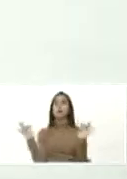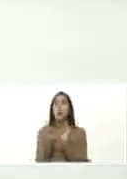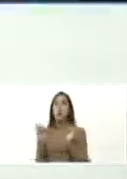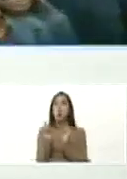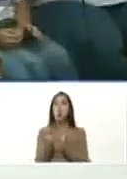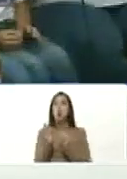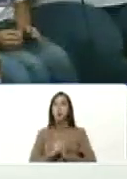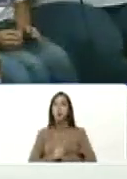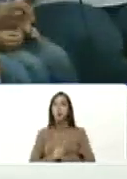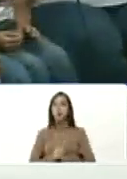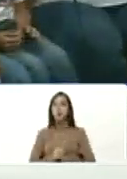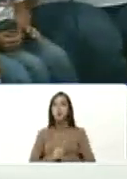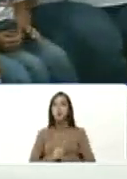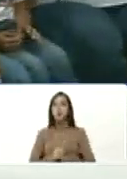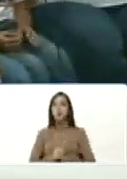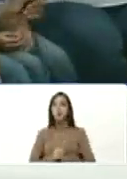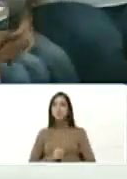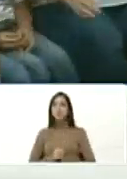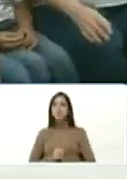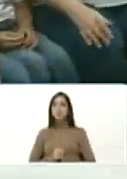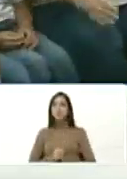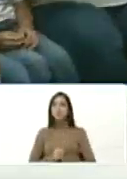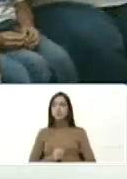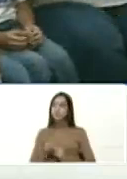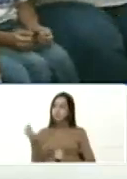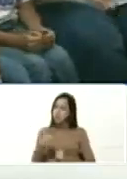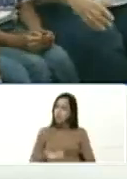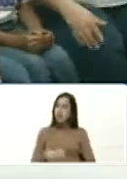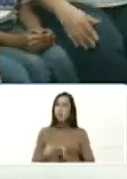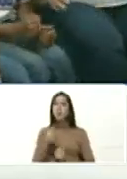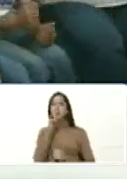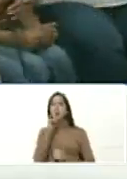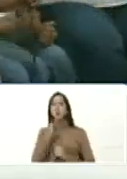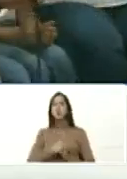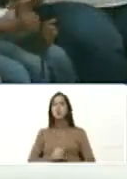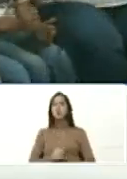Ildemaro. Adelante, Jorlis. ¿Qué más nos tienen por allá?